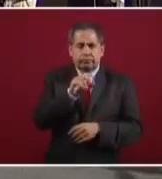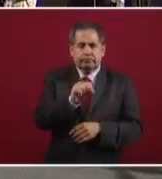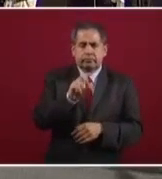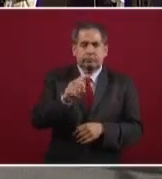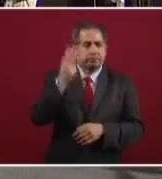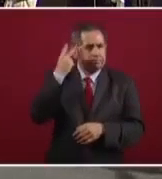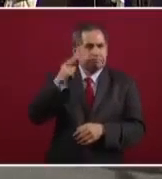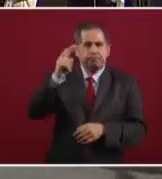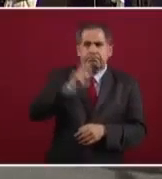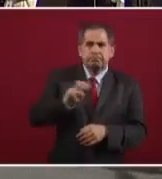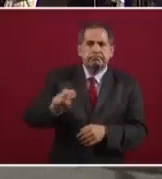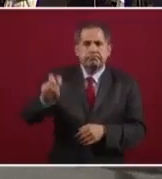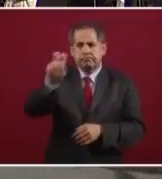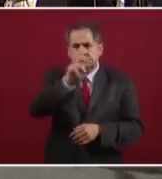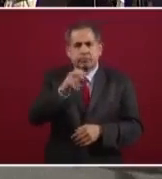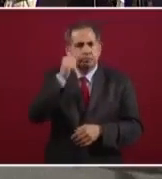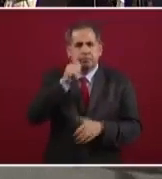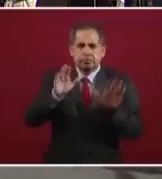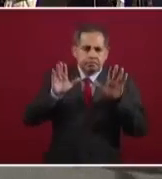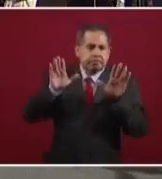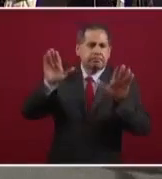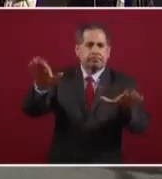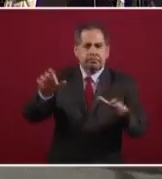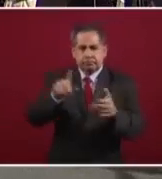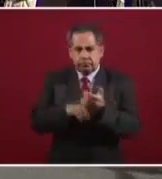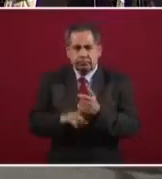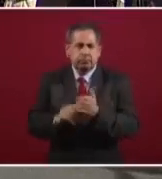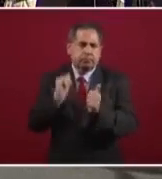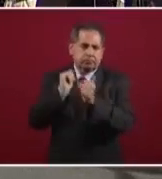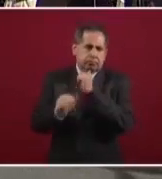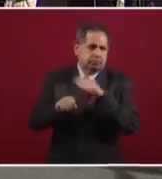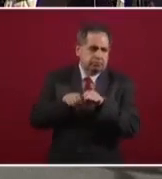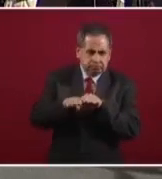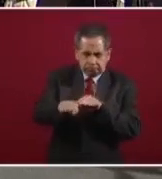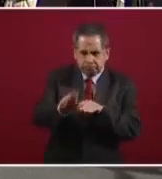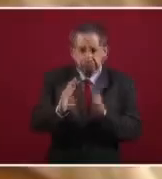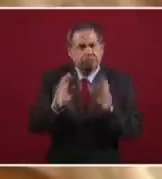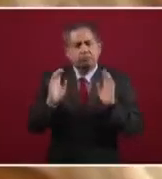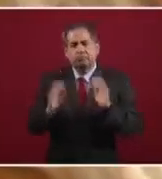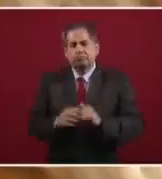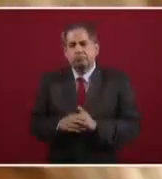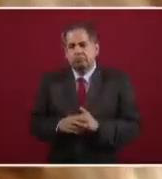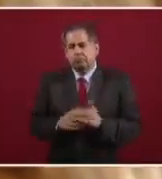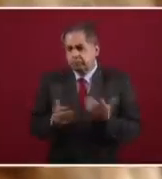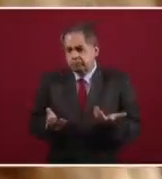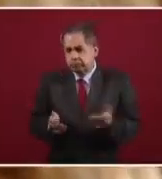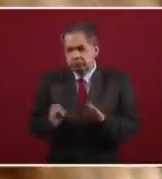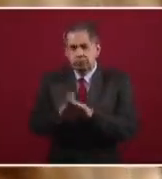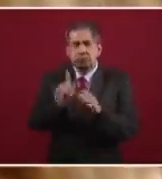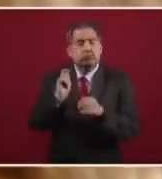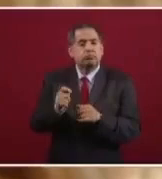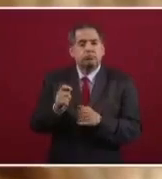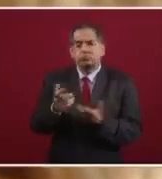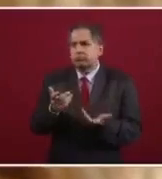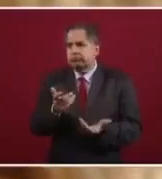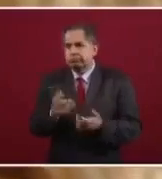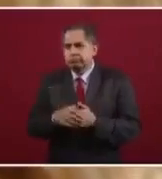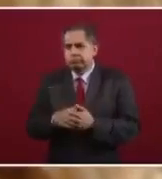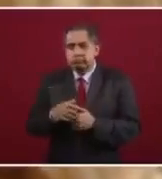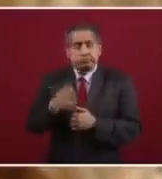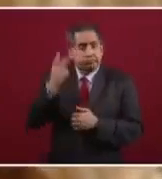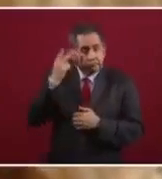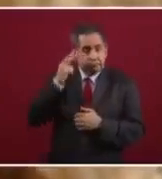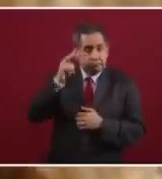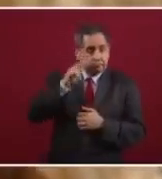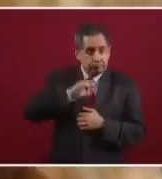usted viaja en aviones comerciales, va a estar por carretera, pues prácticamente va a estar, por lo menos si viaja